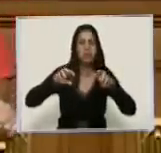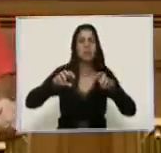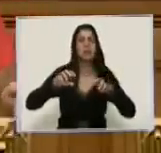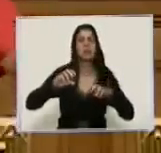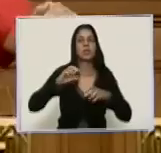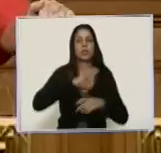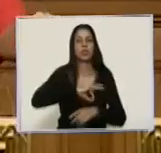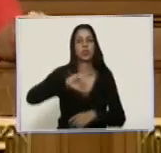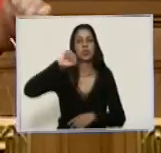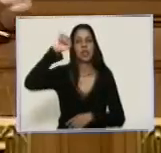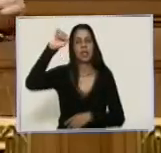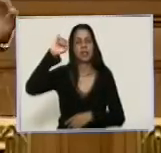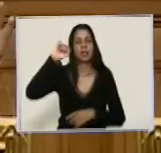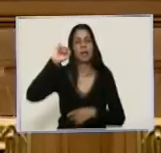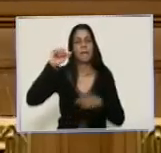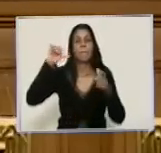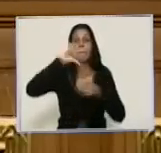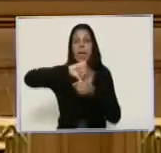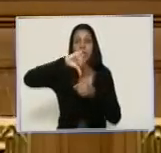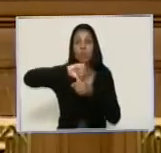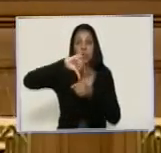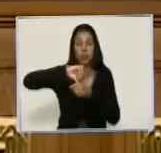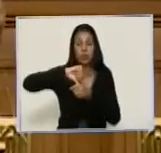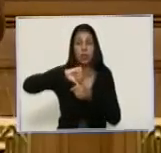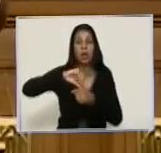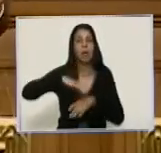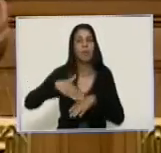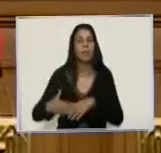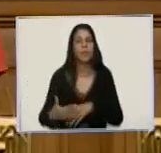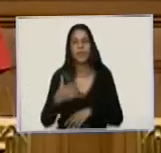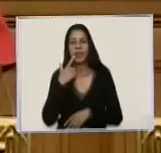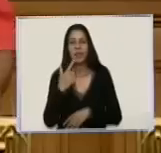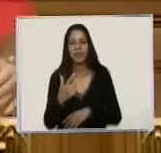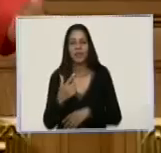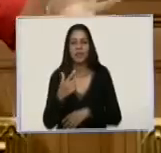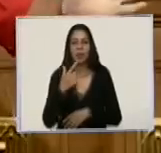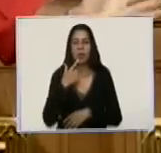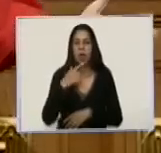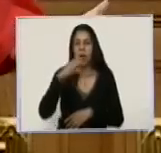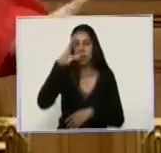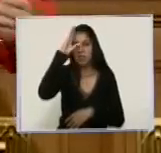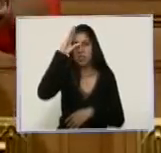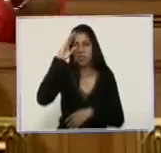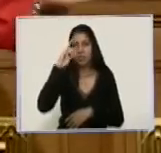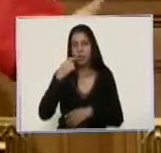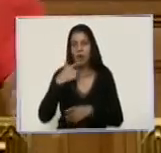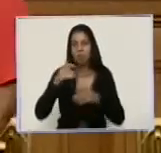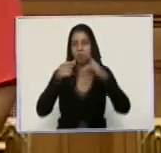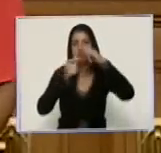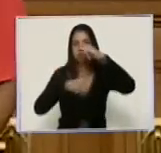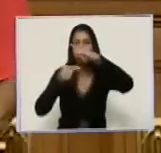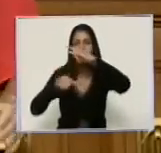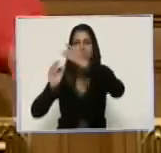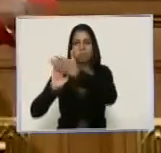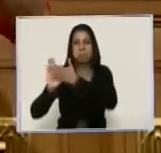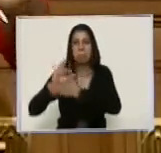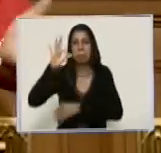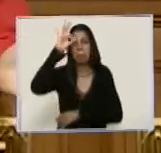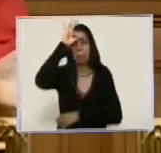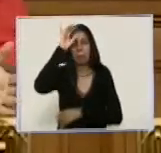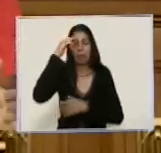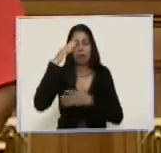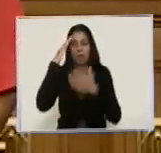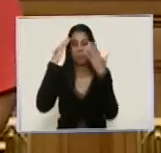montó, porque no nos van a hacer a nosotros lo que le hicieron a Libia, que no saben ni por qué los bombardearon ni qué los bombardeó y tienen